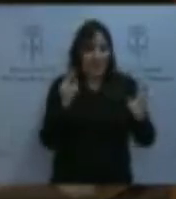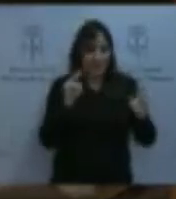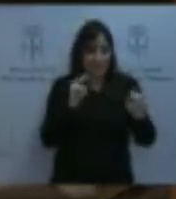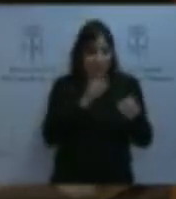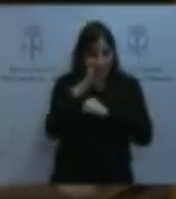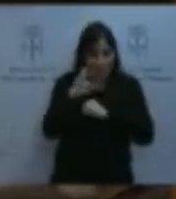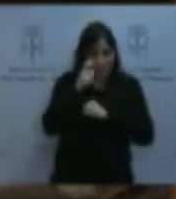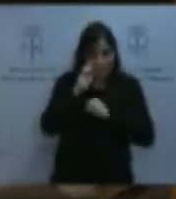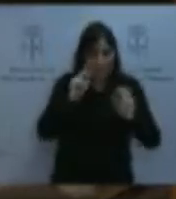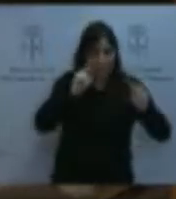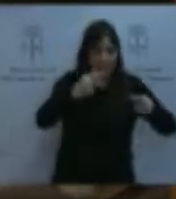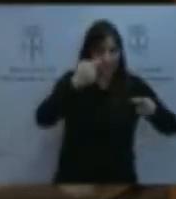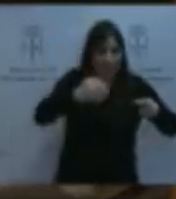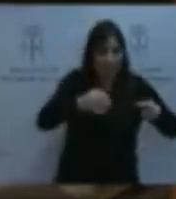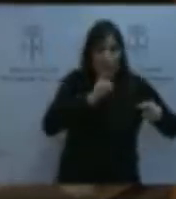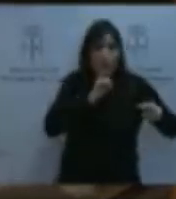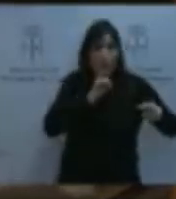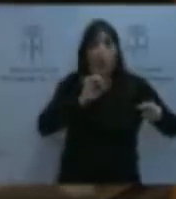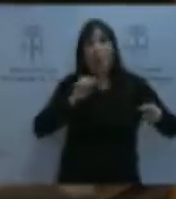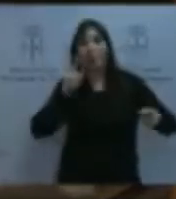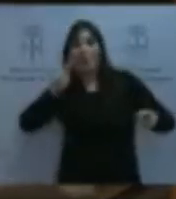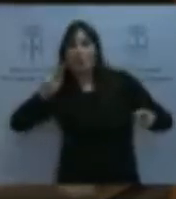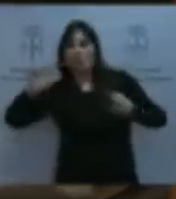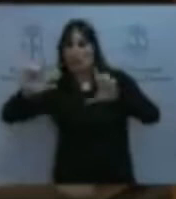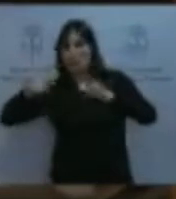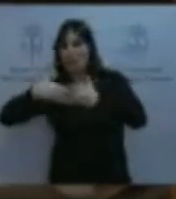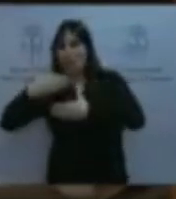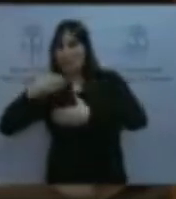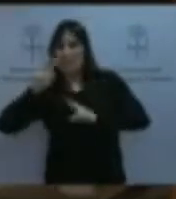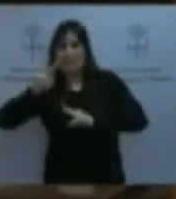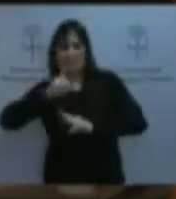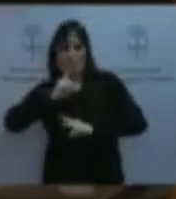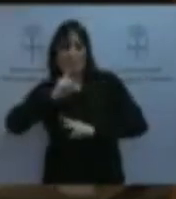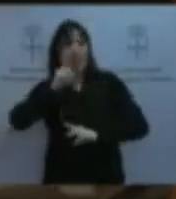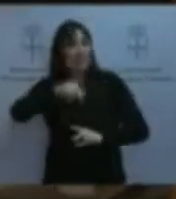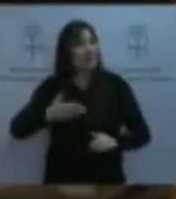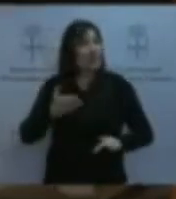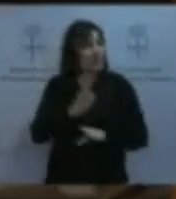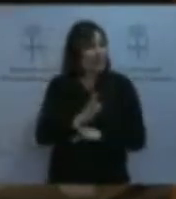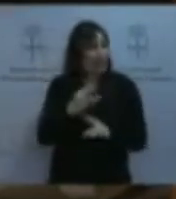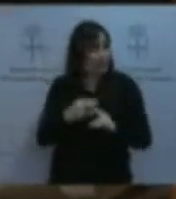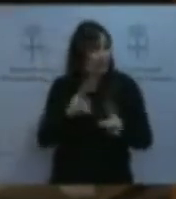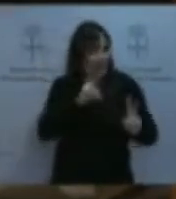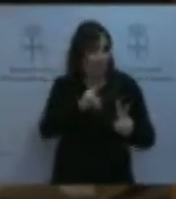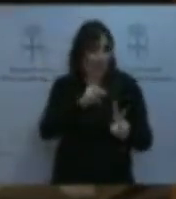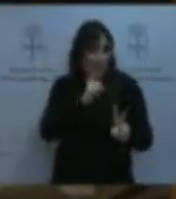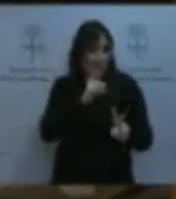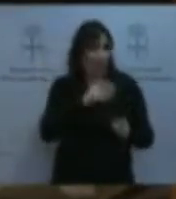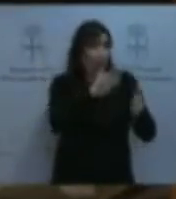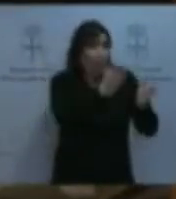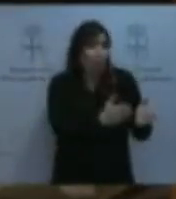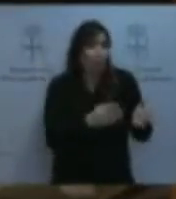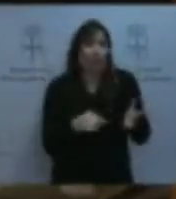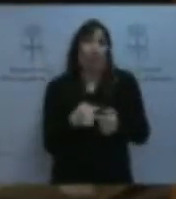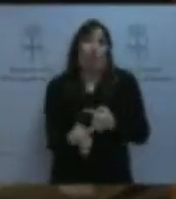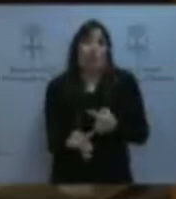de comunicación, pero también en la propia representación política. A usted no esperamos verlo todos los días como al hombre del